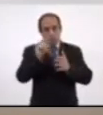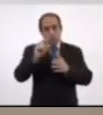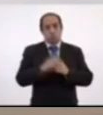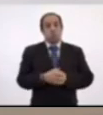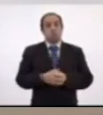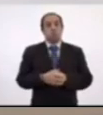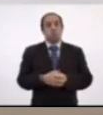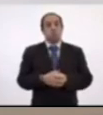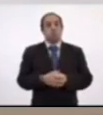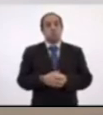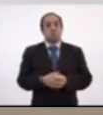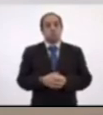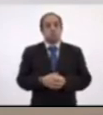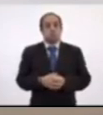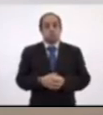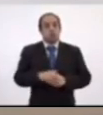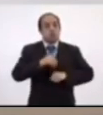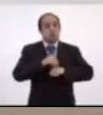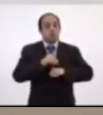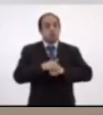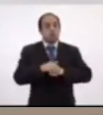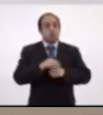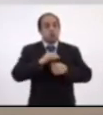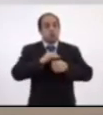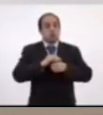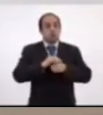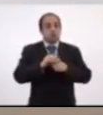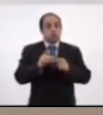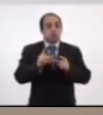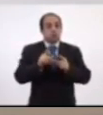con las cifras con las que cerramos el